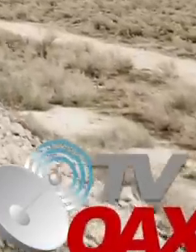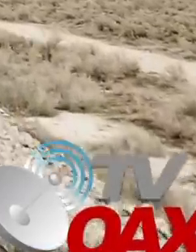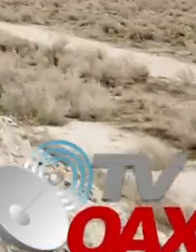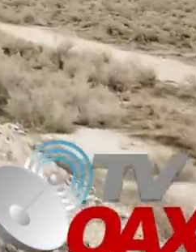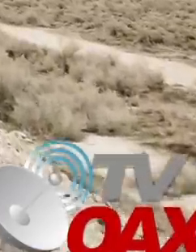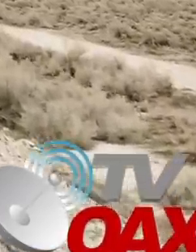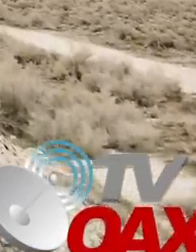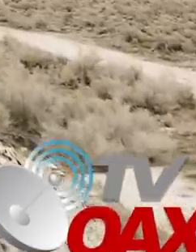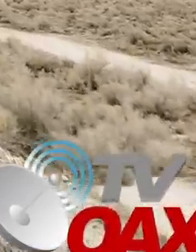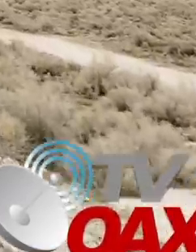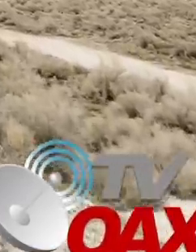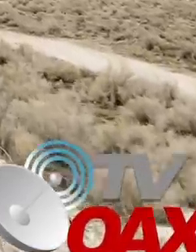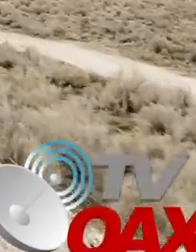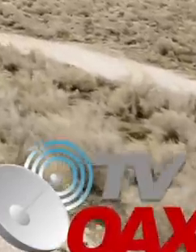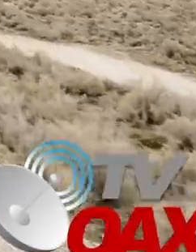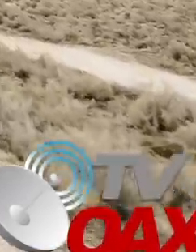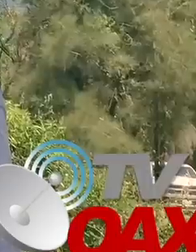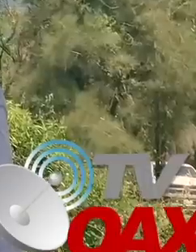Tehuantepec.